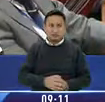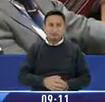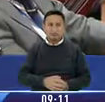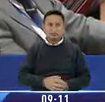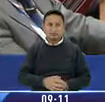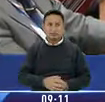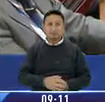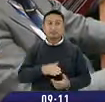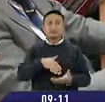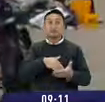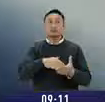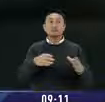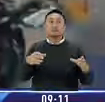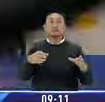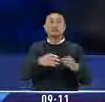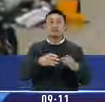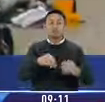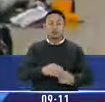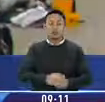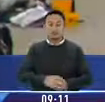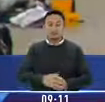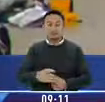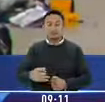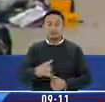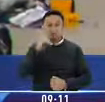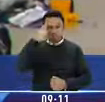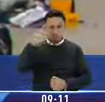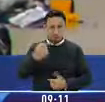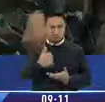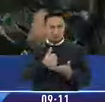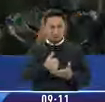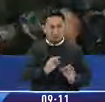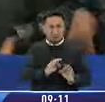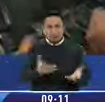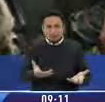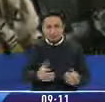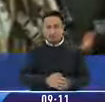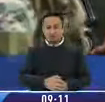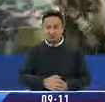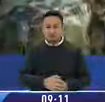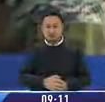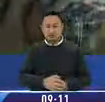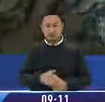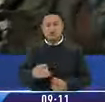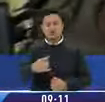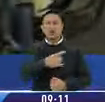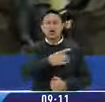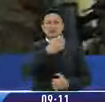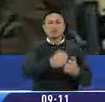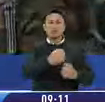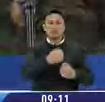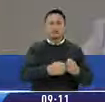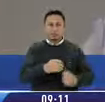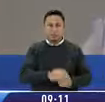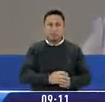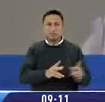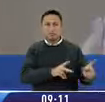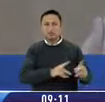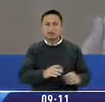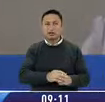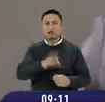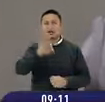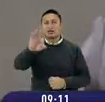miembros de esta comisión cuestionaron la inacción del gobierno y señalaron varias debilidades del Plan Fénix. Que